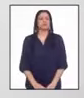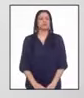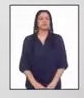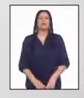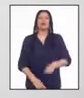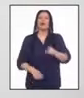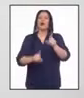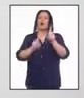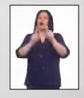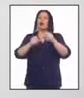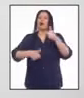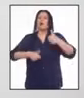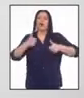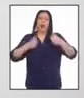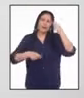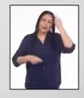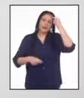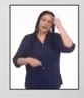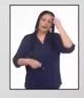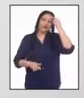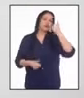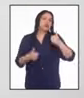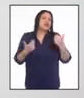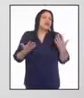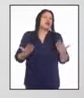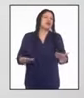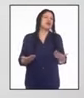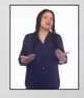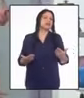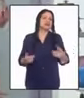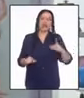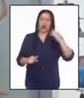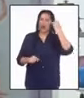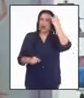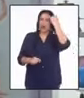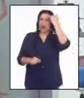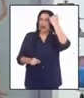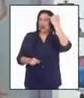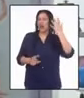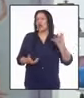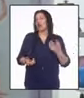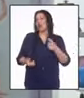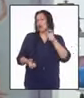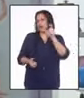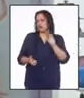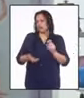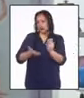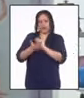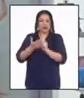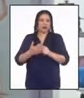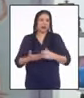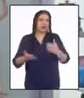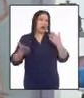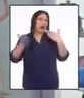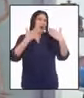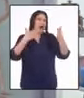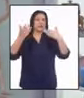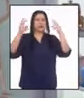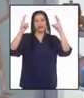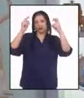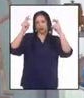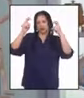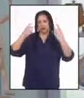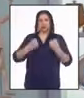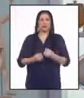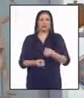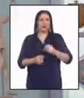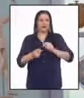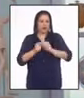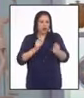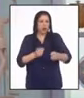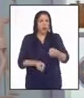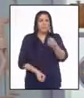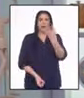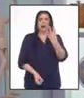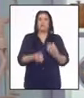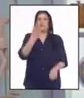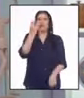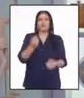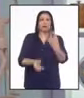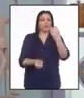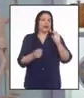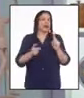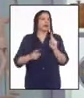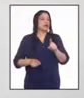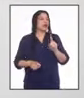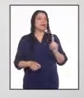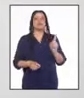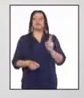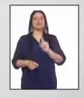¿Cuál creen que sea la postura del autor? Habla acerca de la pirotecnia y, por lo que entiendo, el autor está en contra